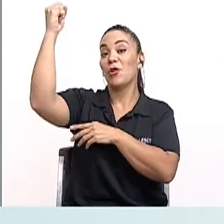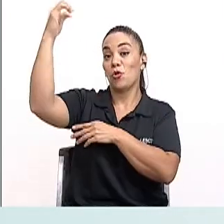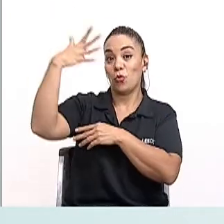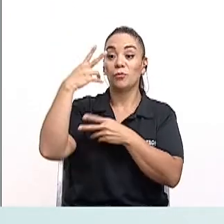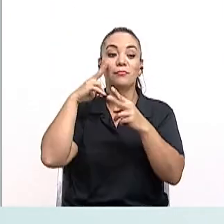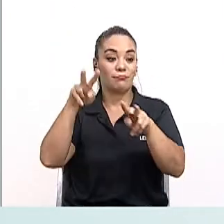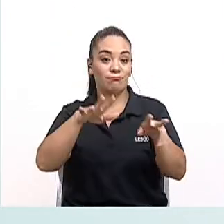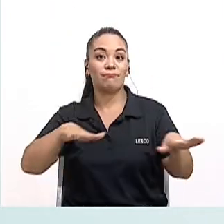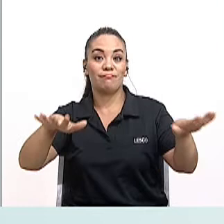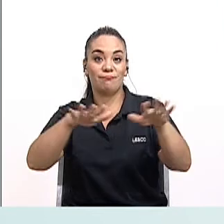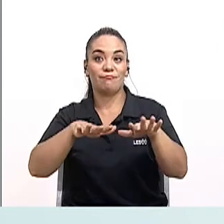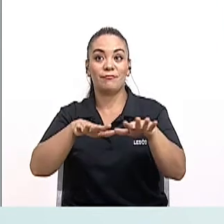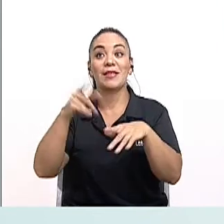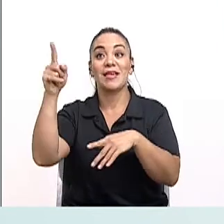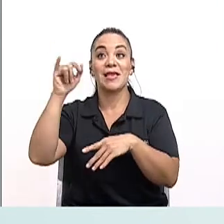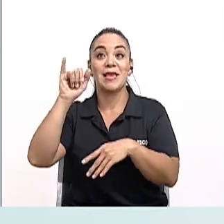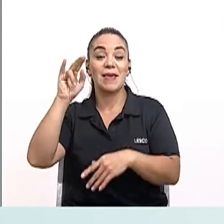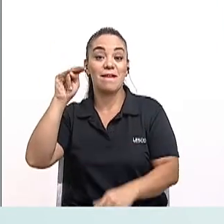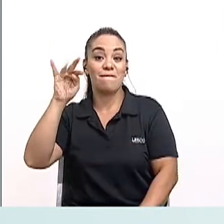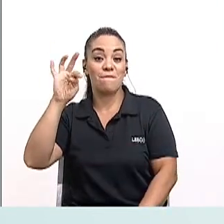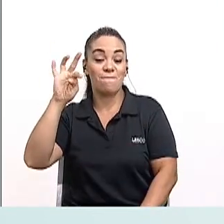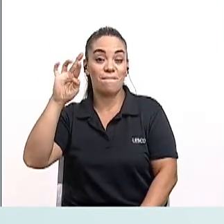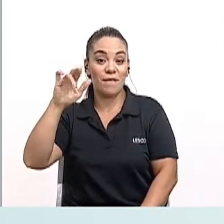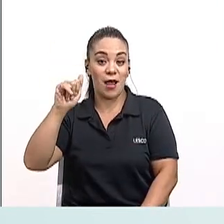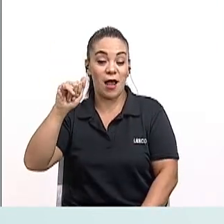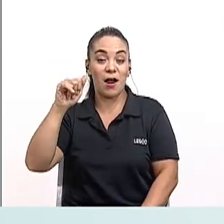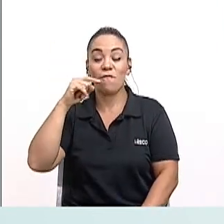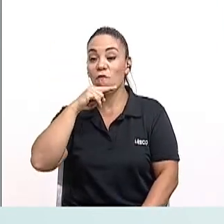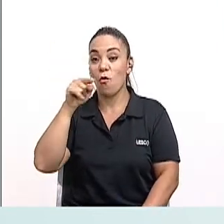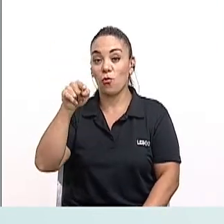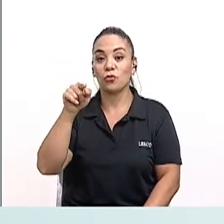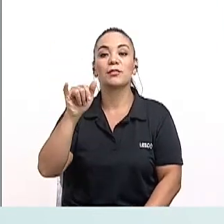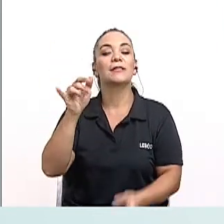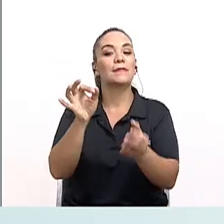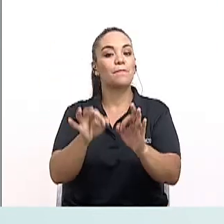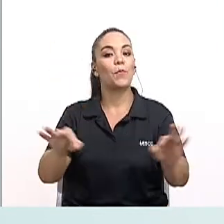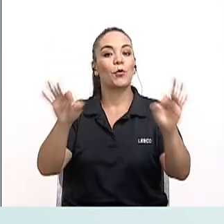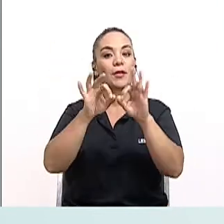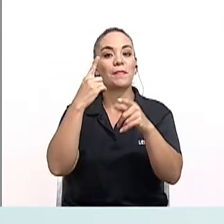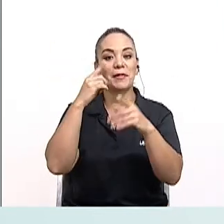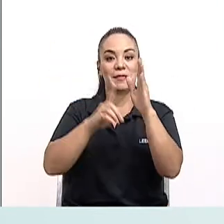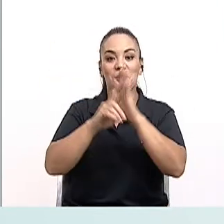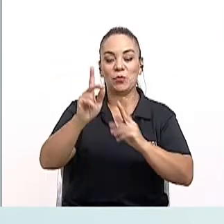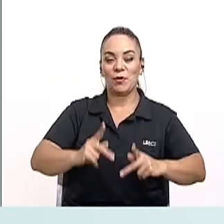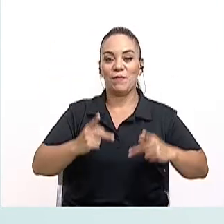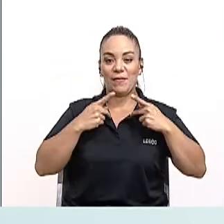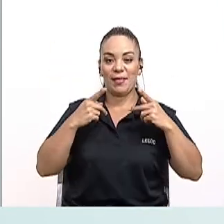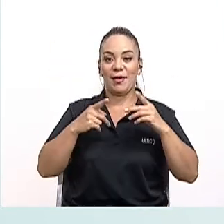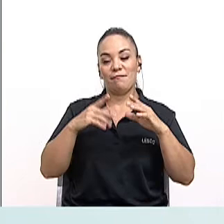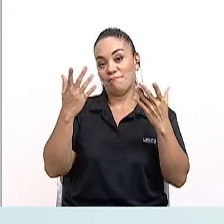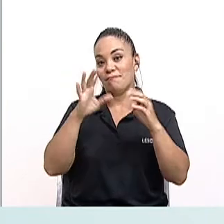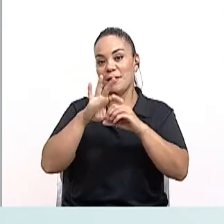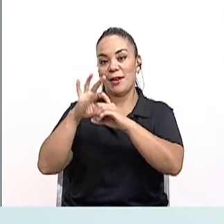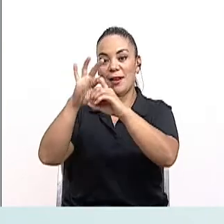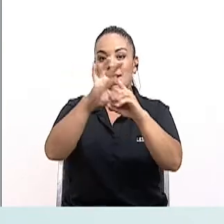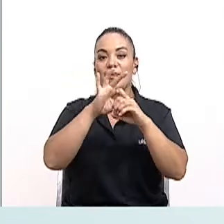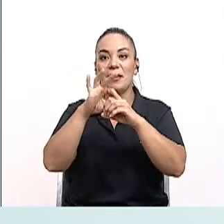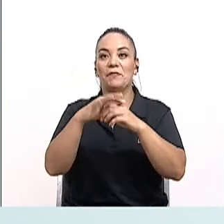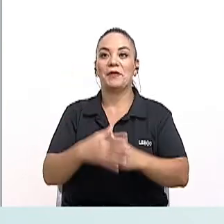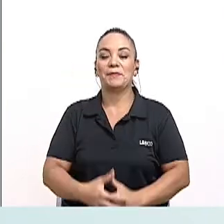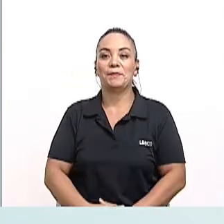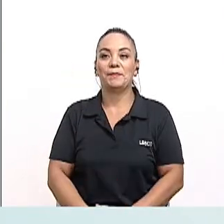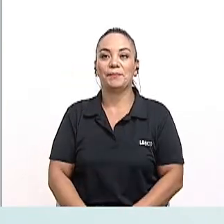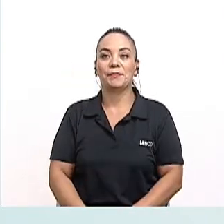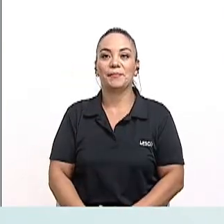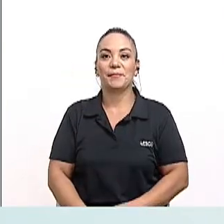los infrarrojos que llegan hasta nosotros y, como les decía, también es muy importante para el desarrollo de la vida en el planeta.